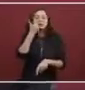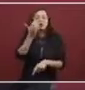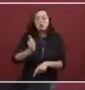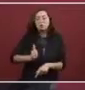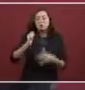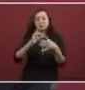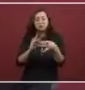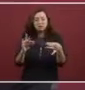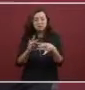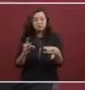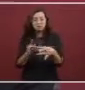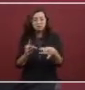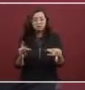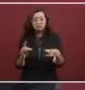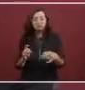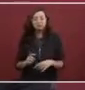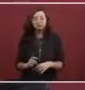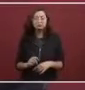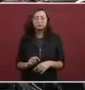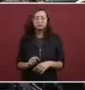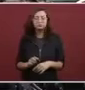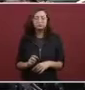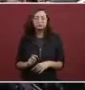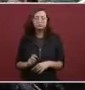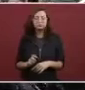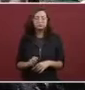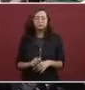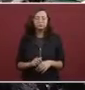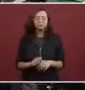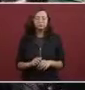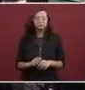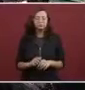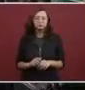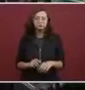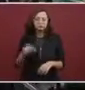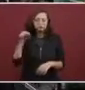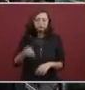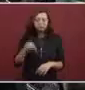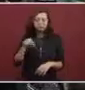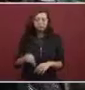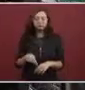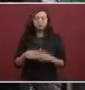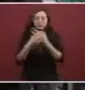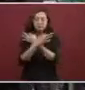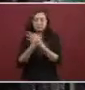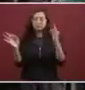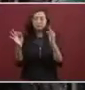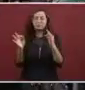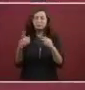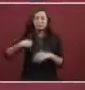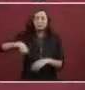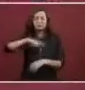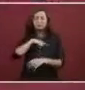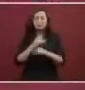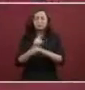aquí se dijo que íbamos a entregar la información